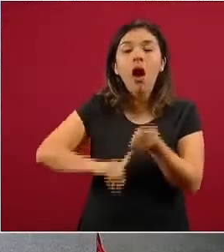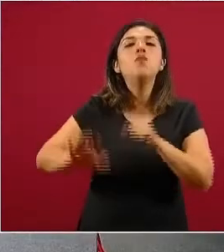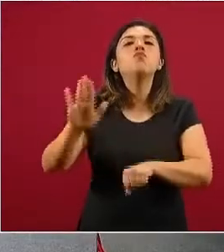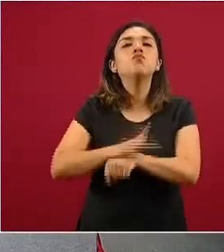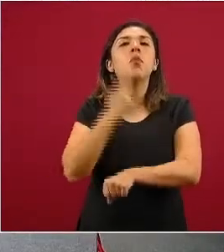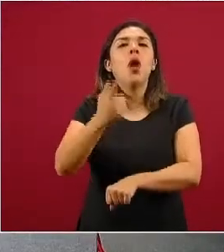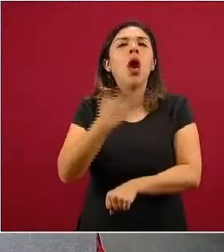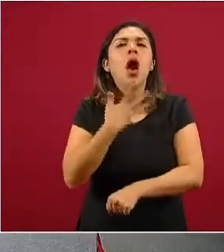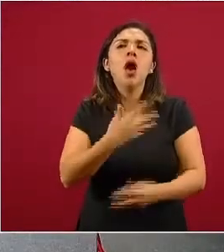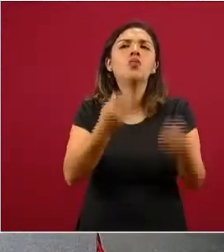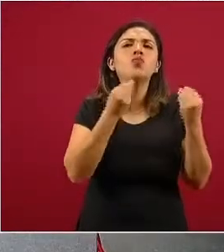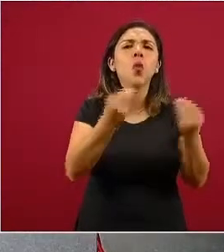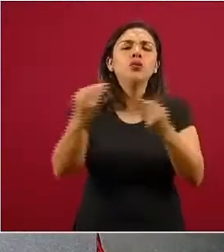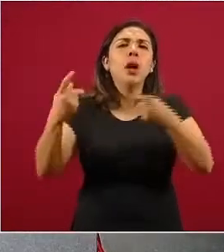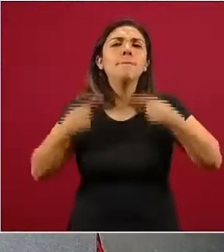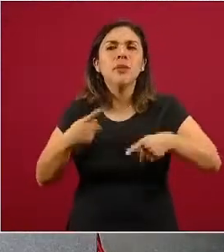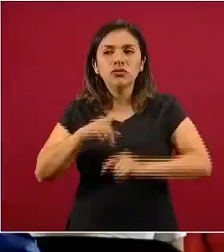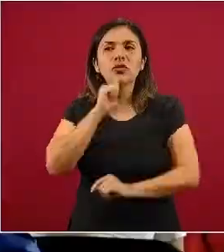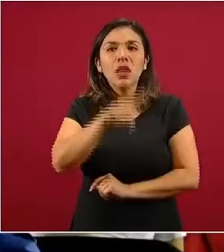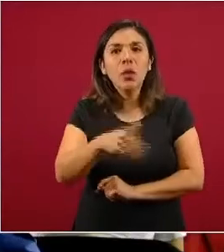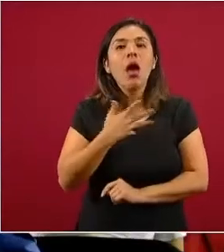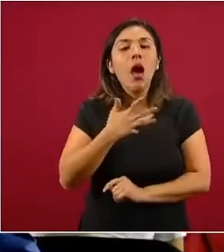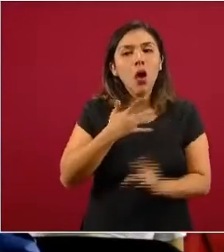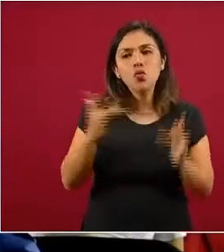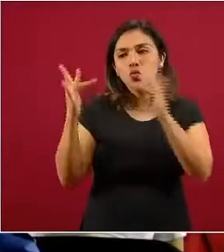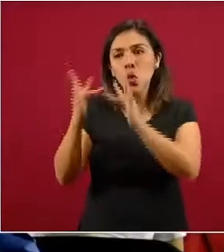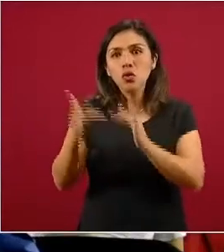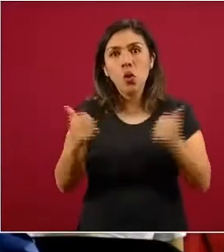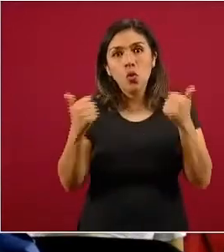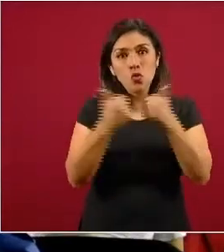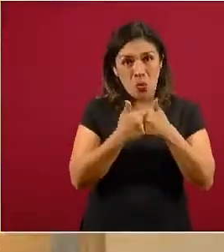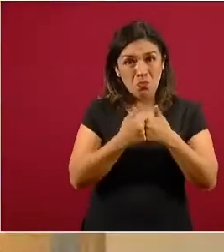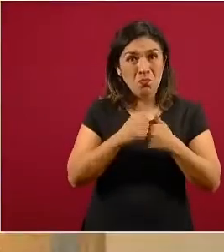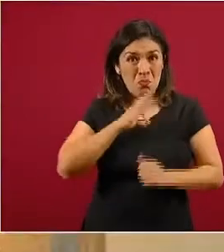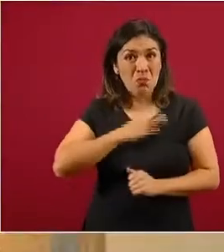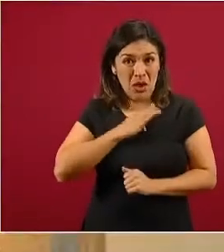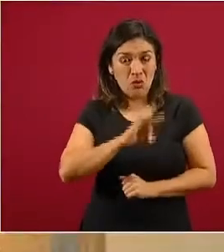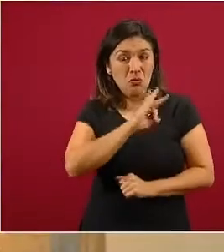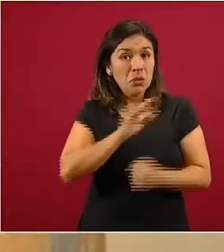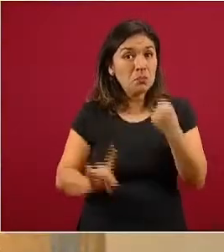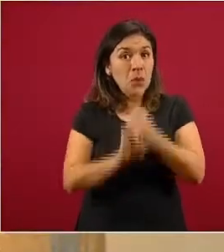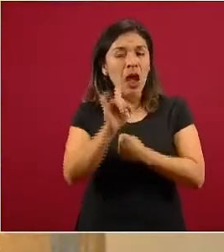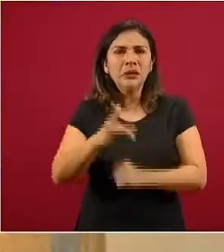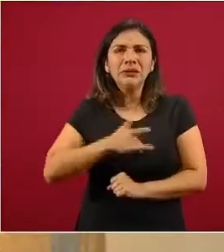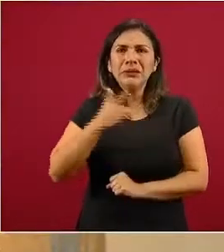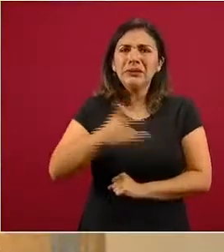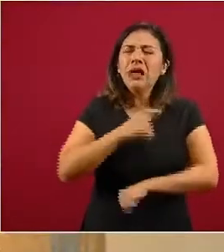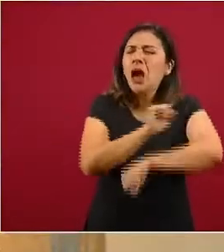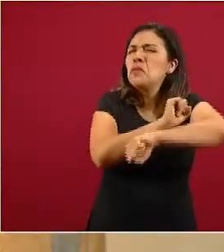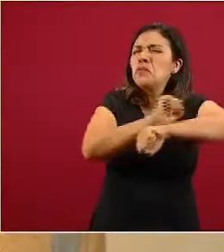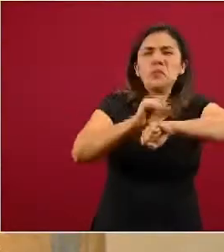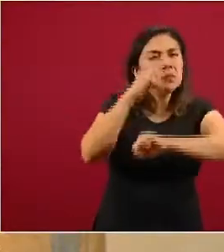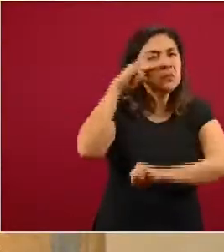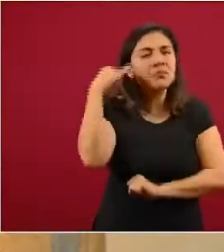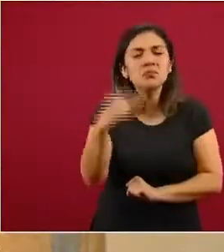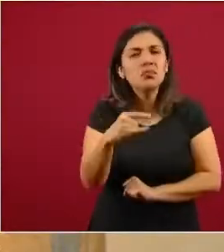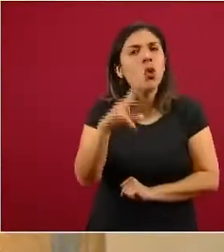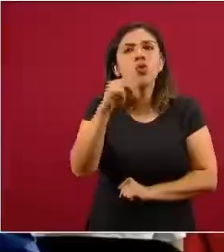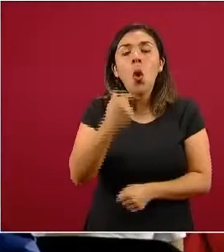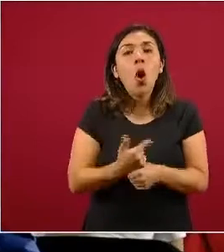664,619 personas que estimamos tienen han tenido la enfermedad, de las cuales actualmente la tienen activa, o